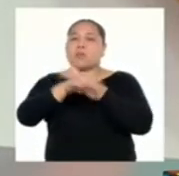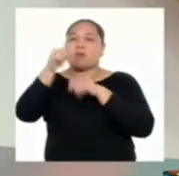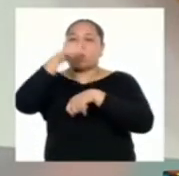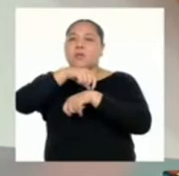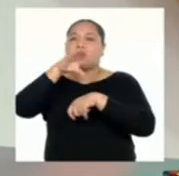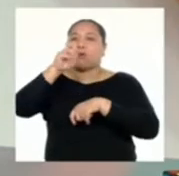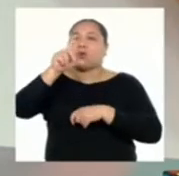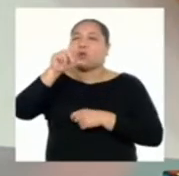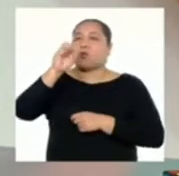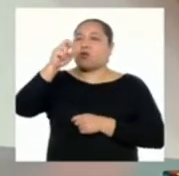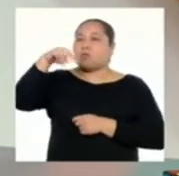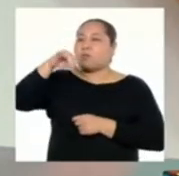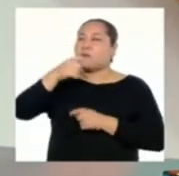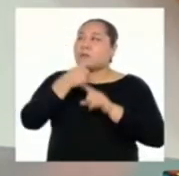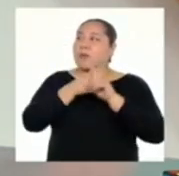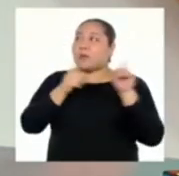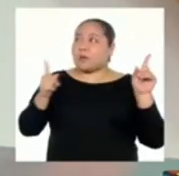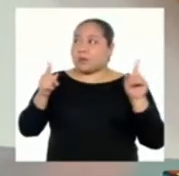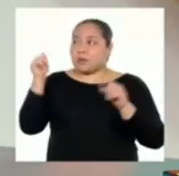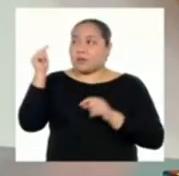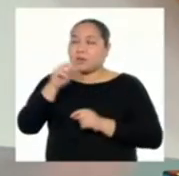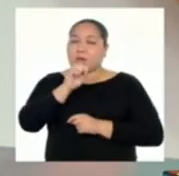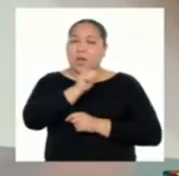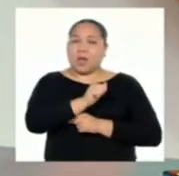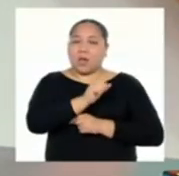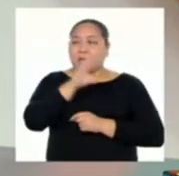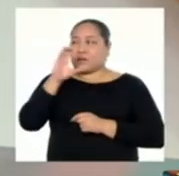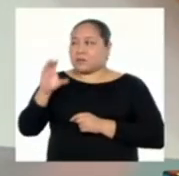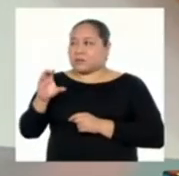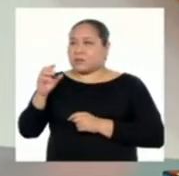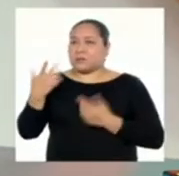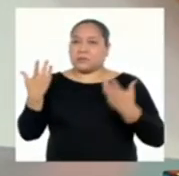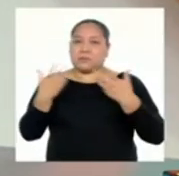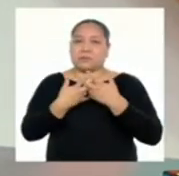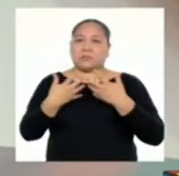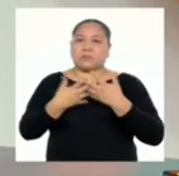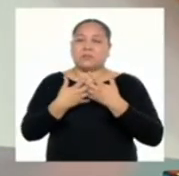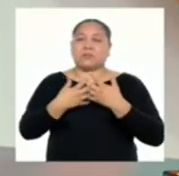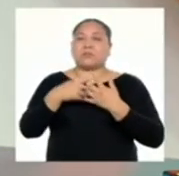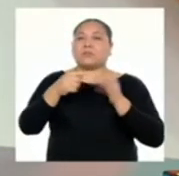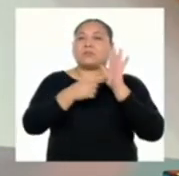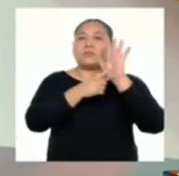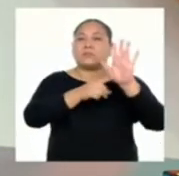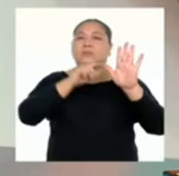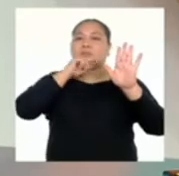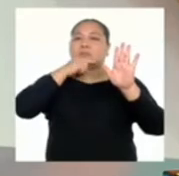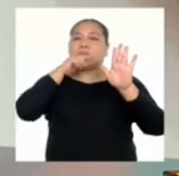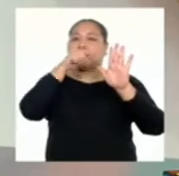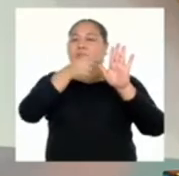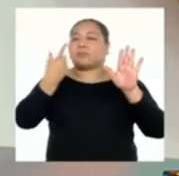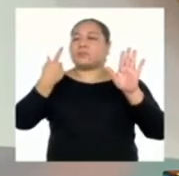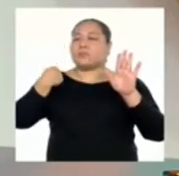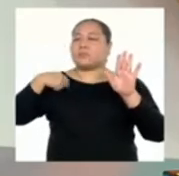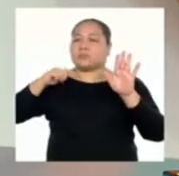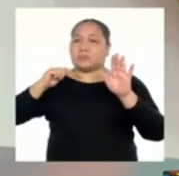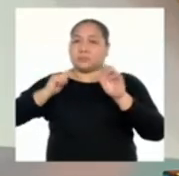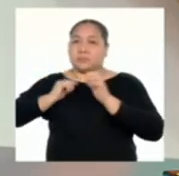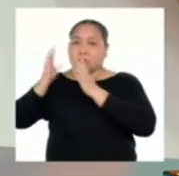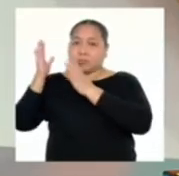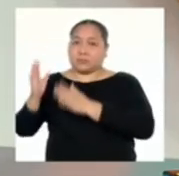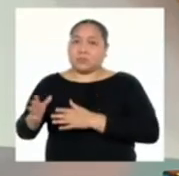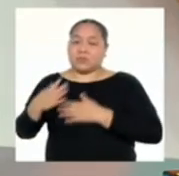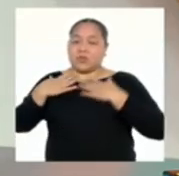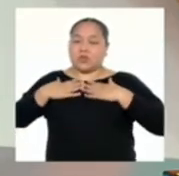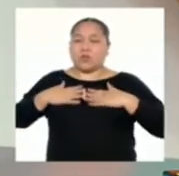colonial. Sin embargo, la fuente A y C coinciden en retratar a las mujeres europeas respecto